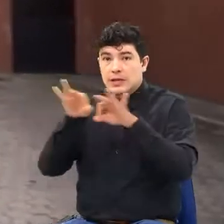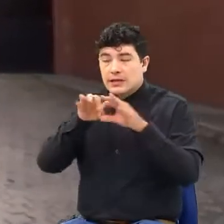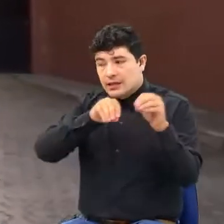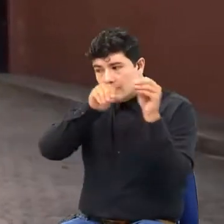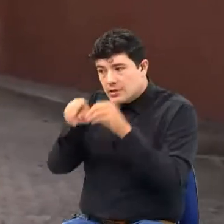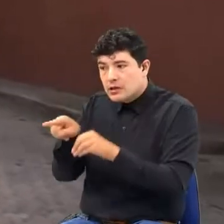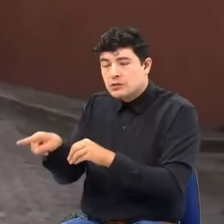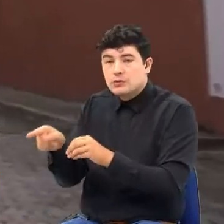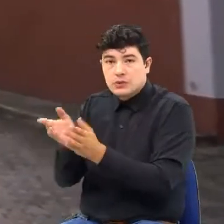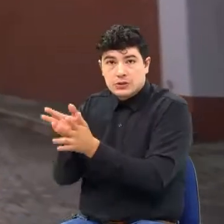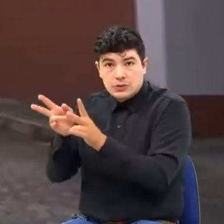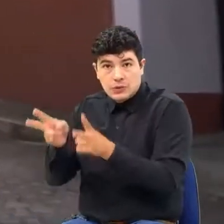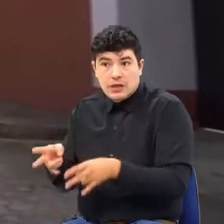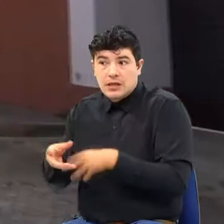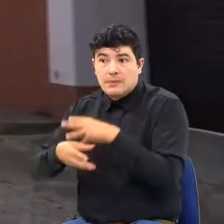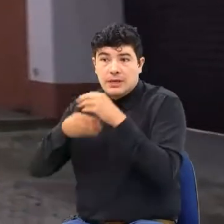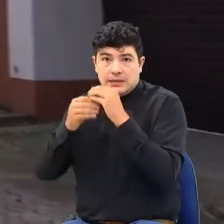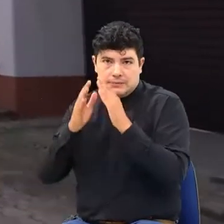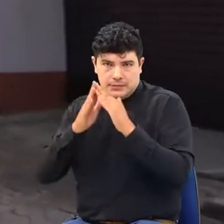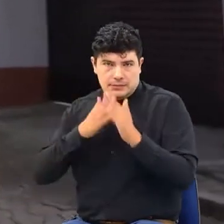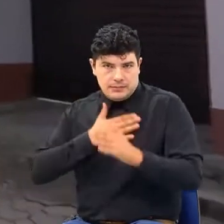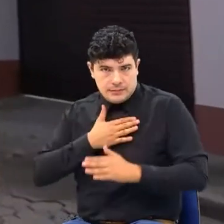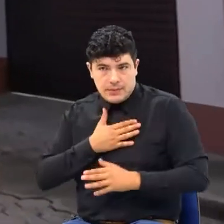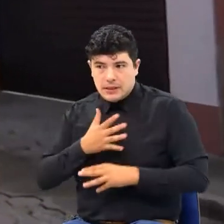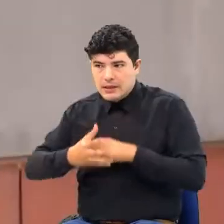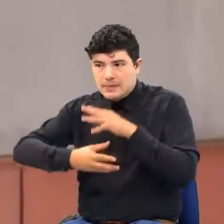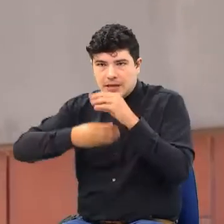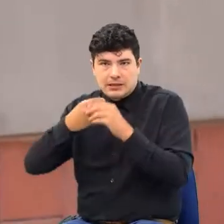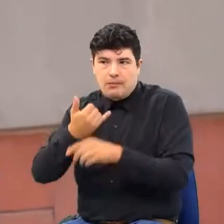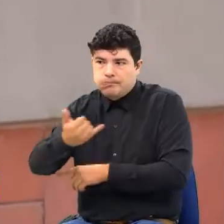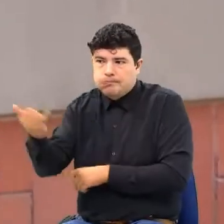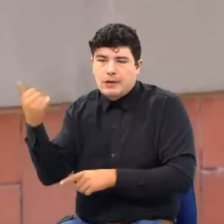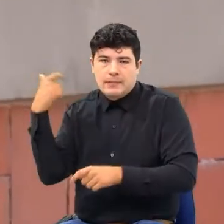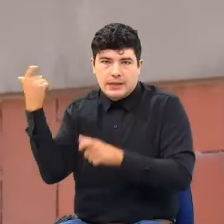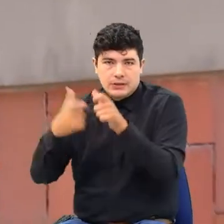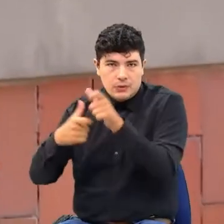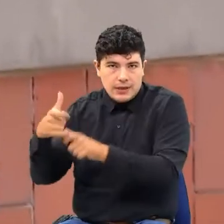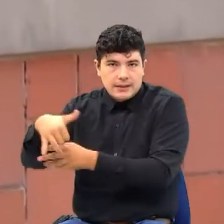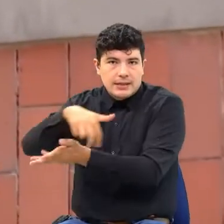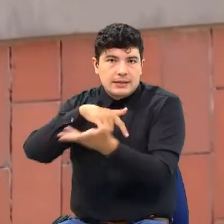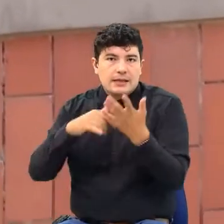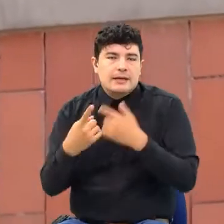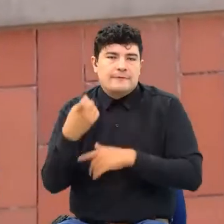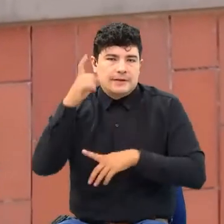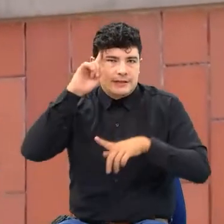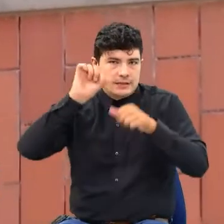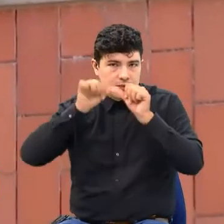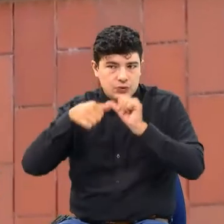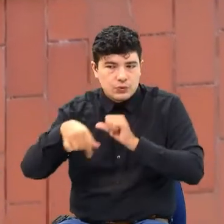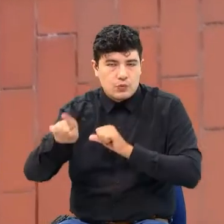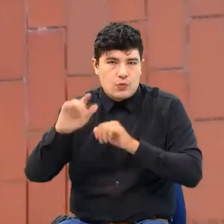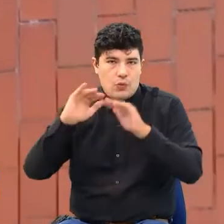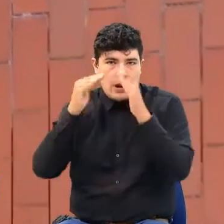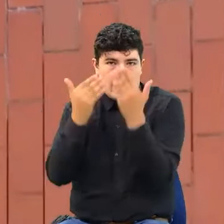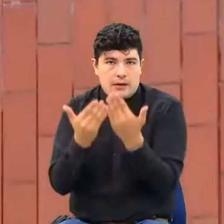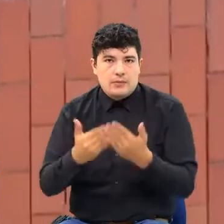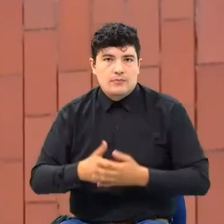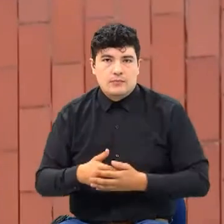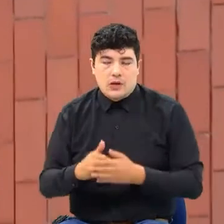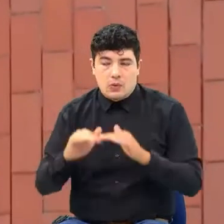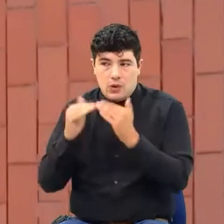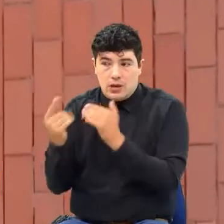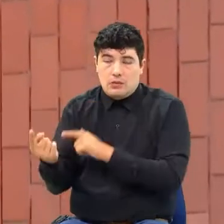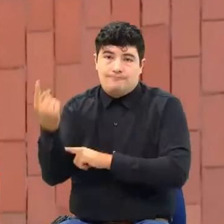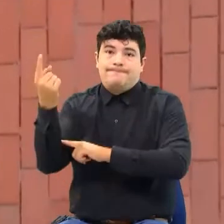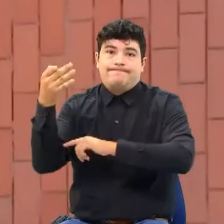falta, tanto en nuestra casa, por supuesto, como en todo el pueblo de Santander. Como este colegio, definitivamente no hay otro.